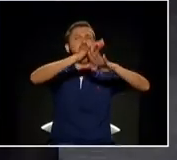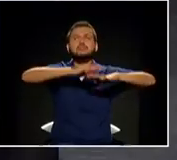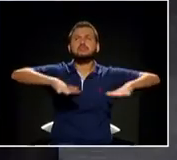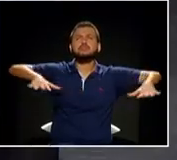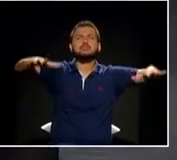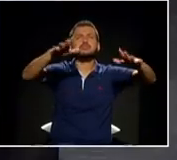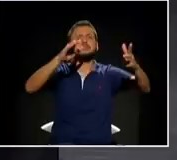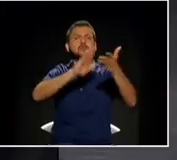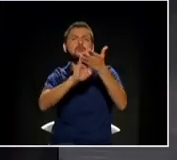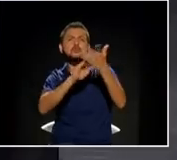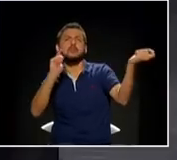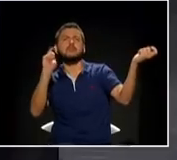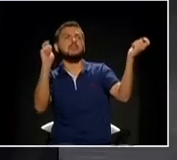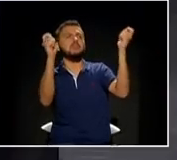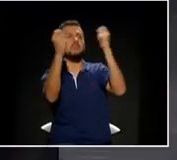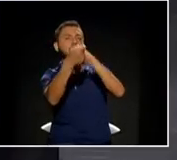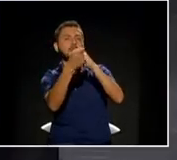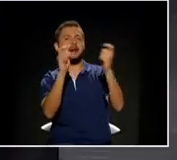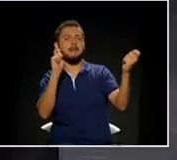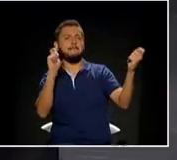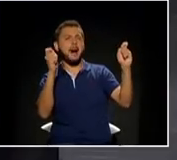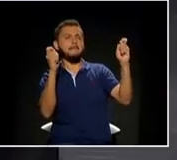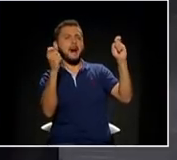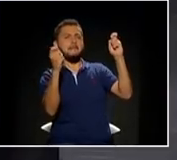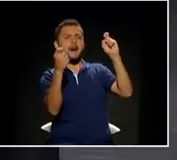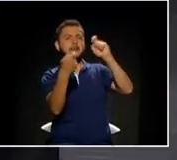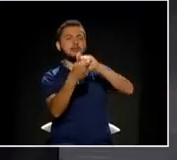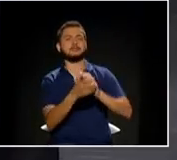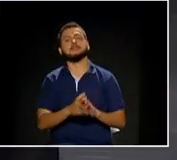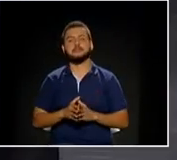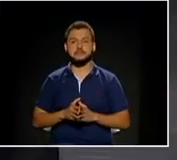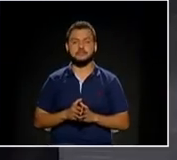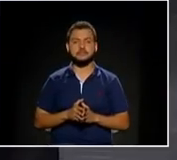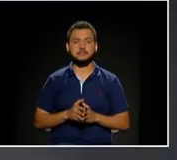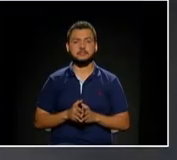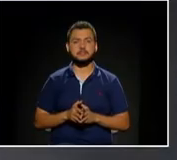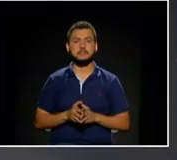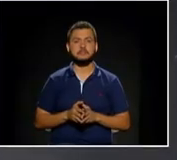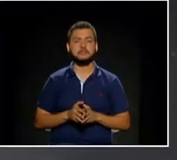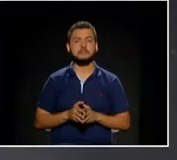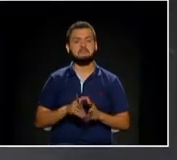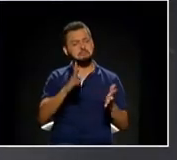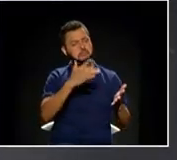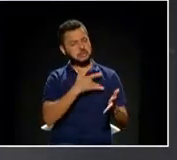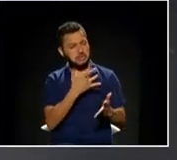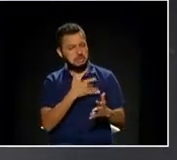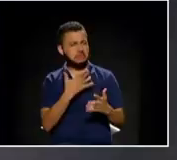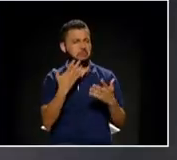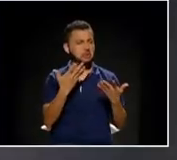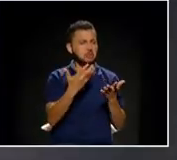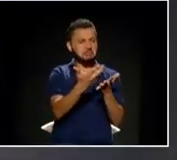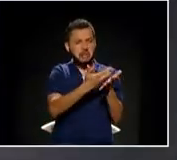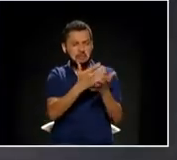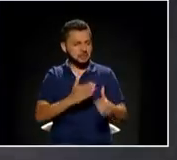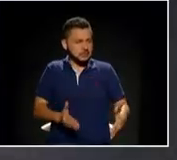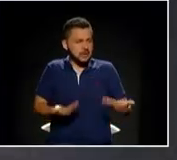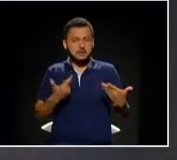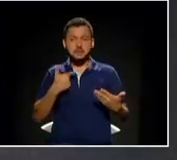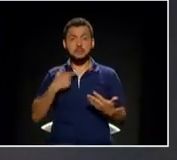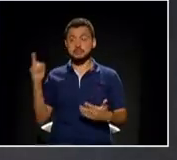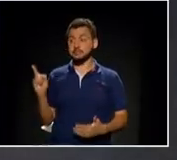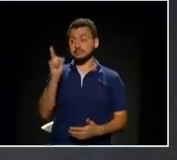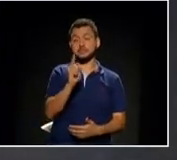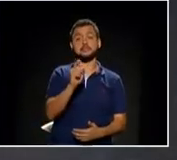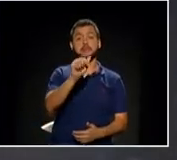los incentivos cuál es el cual es son los incentivos respuesta el candidato alfredo ramos maya bueno hemos